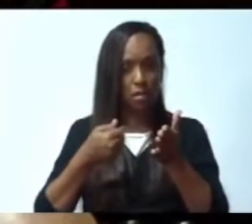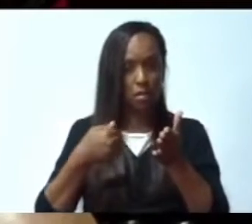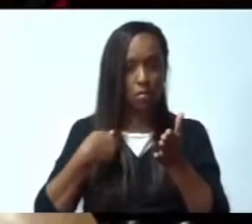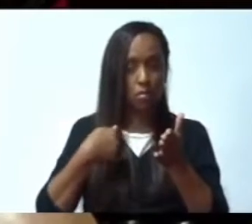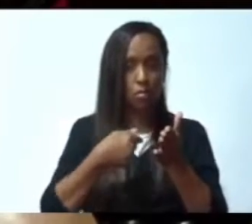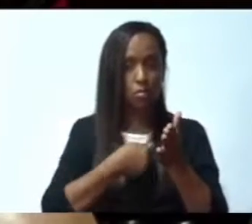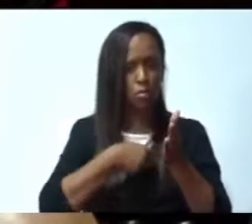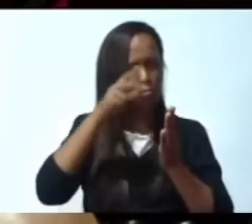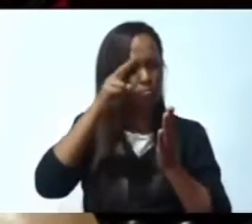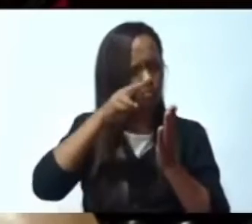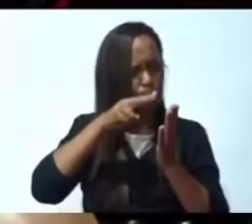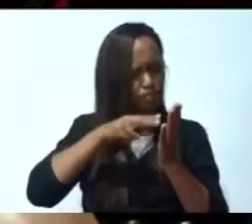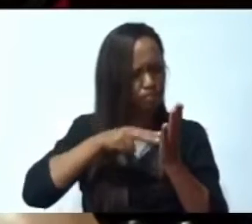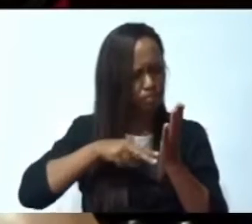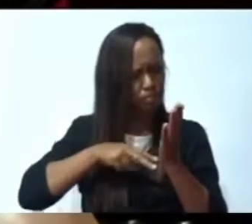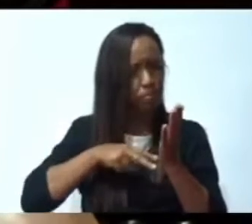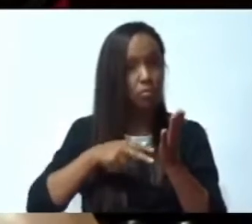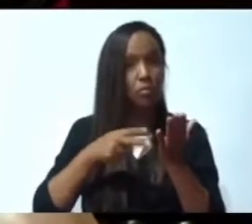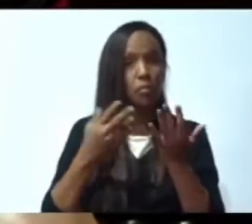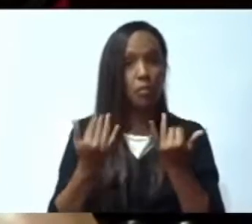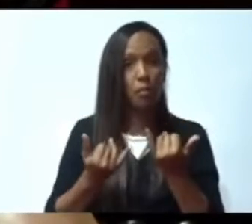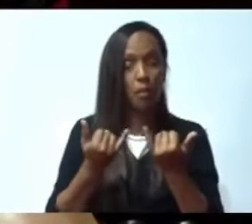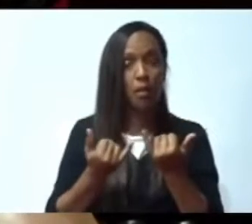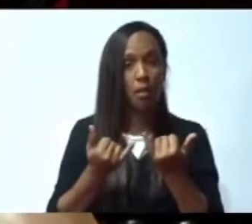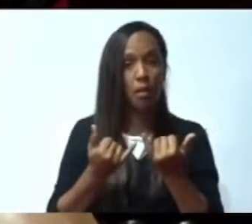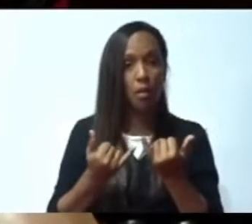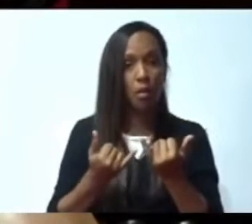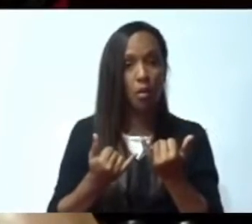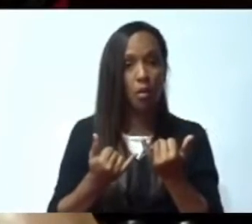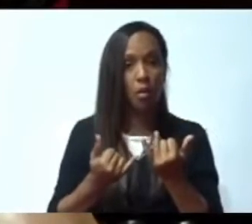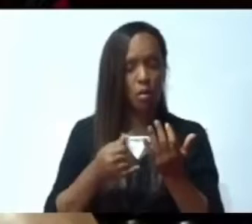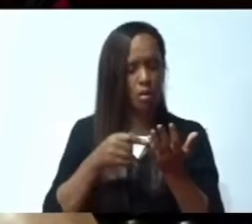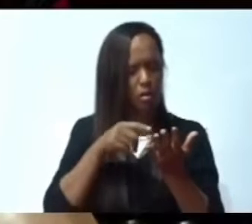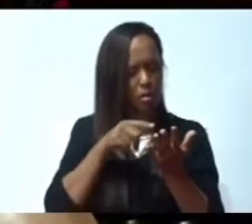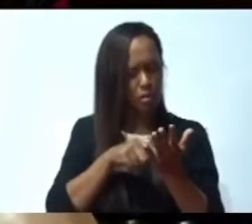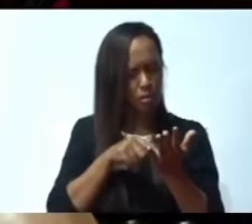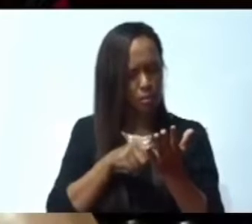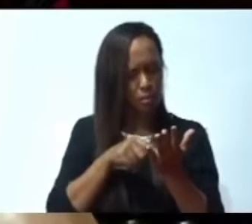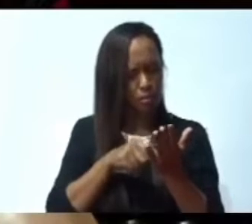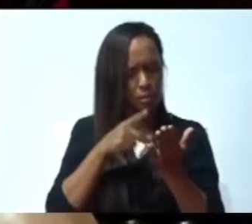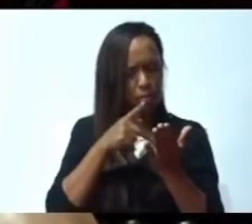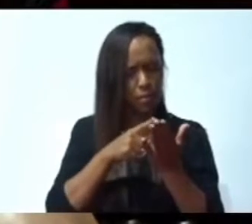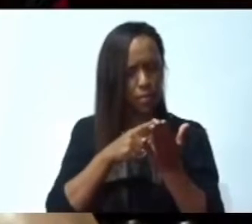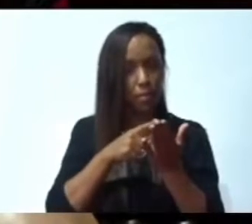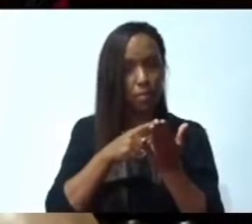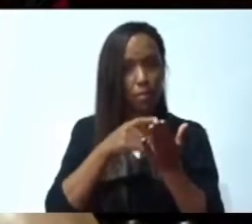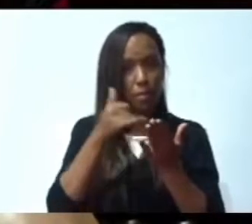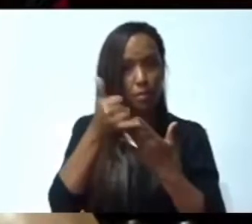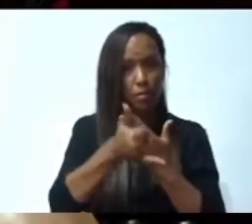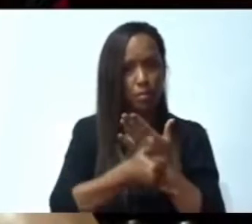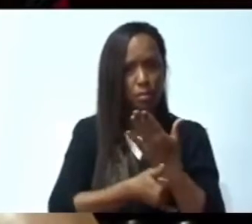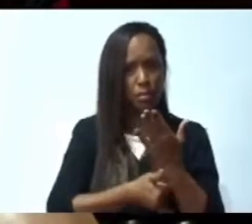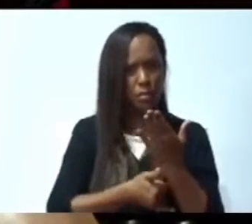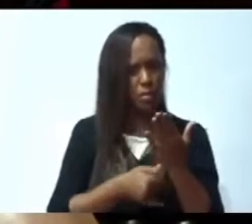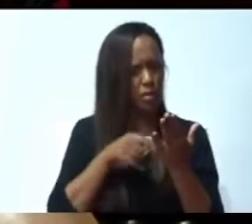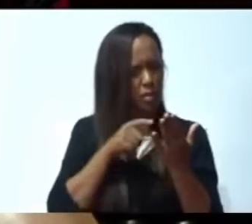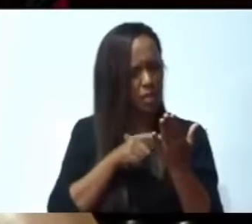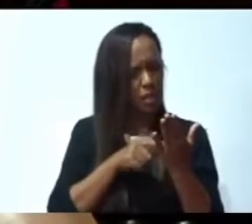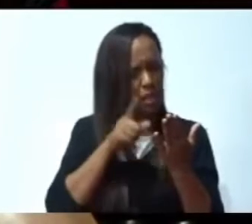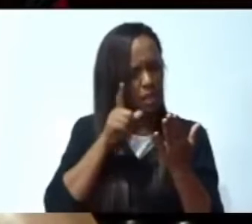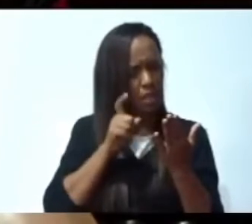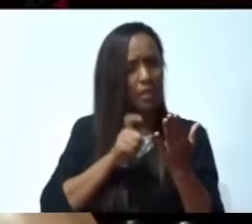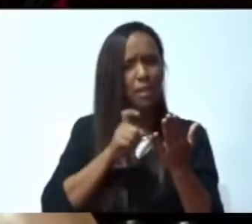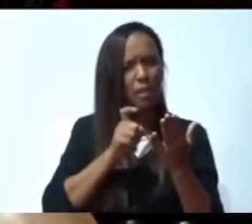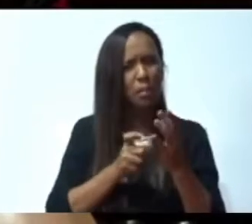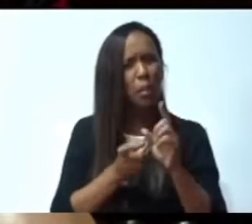vez. Y leyendo el proyecto vemos que tiene oportunidades de mejora. Específicamente nos llama la atención